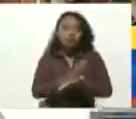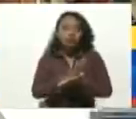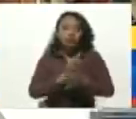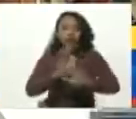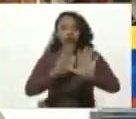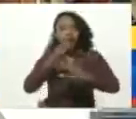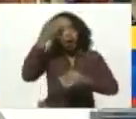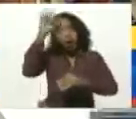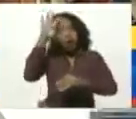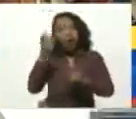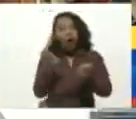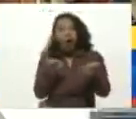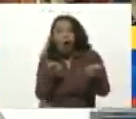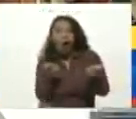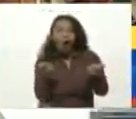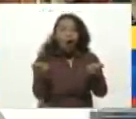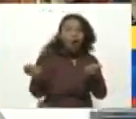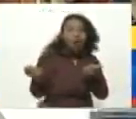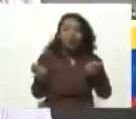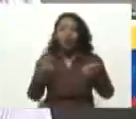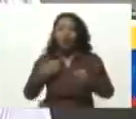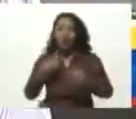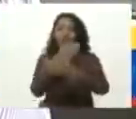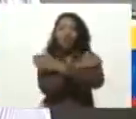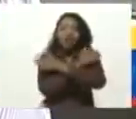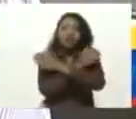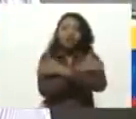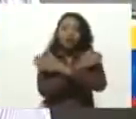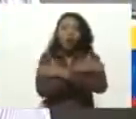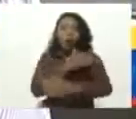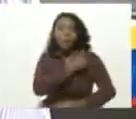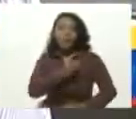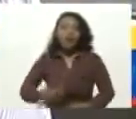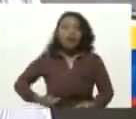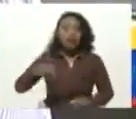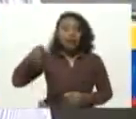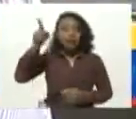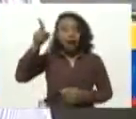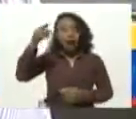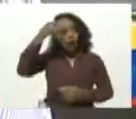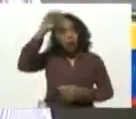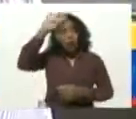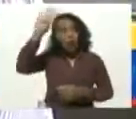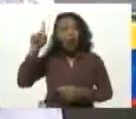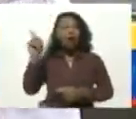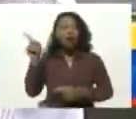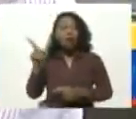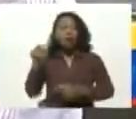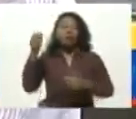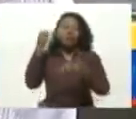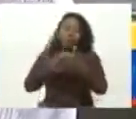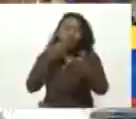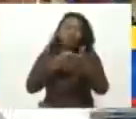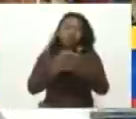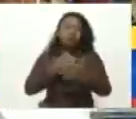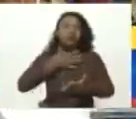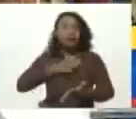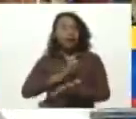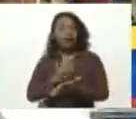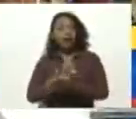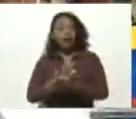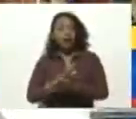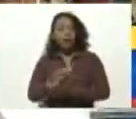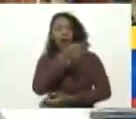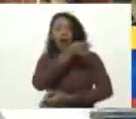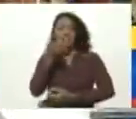Cuba va controlando. Felicito al presidente Díaz-Canel por su perseverancia, su serenidad, su calidad